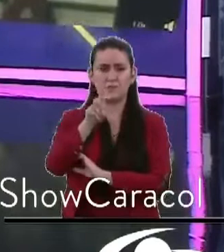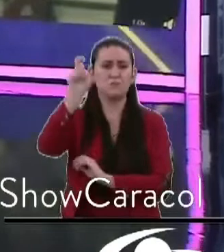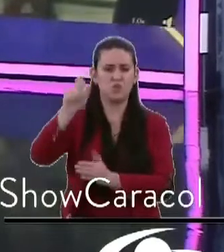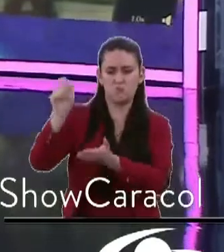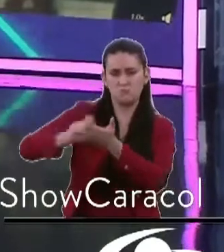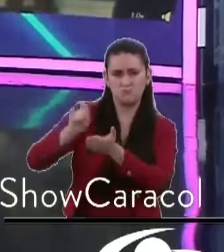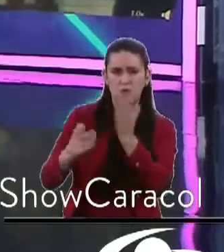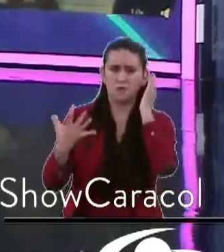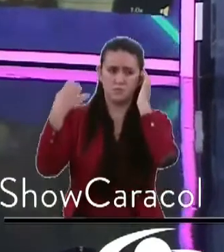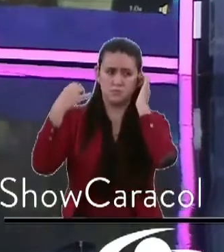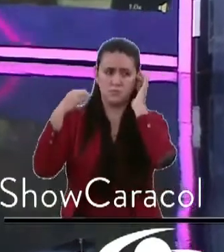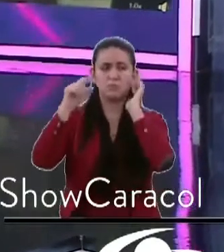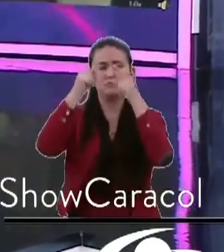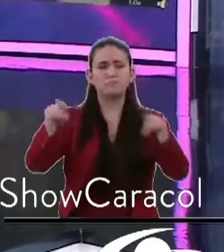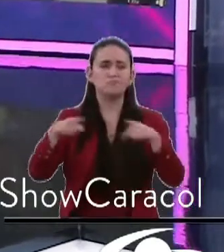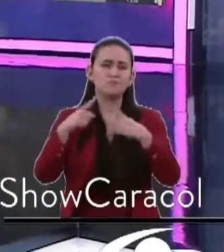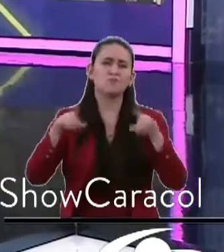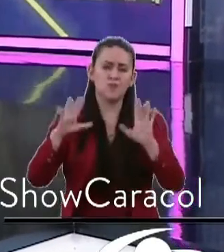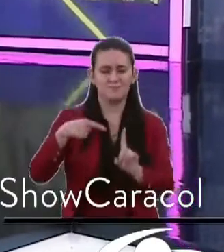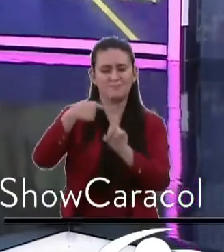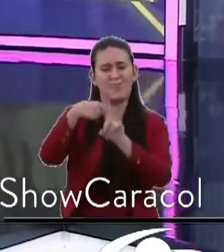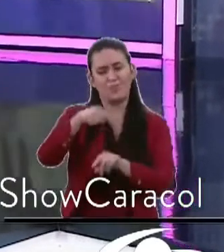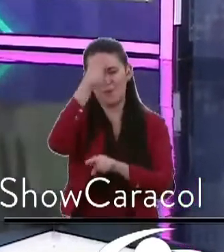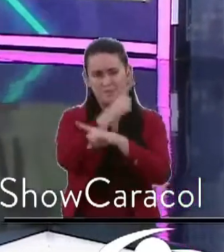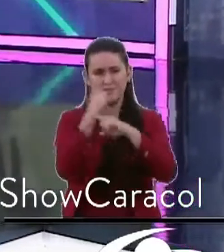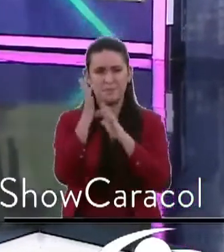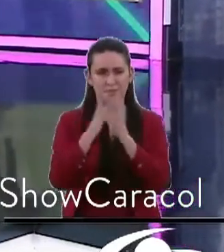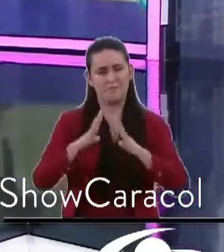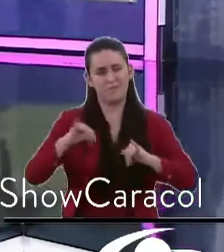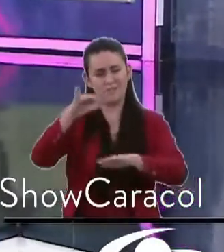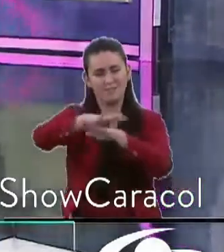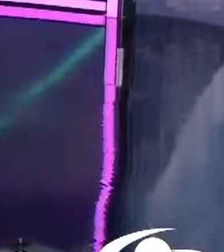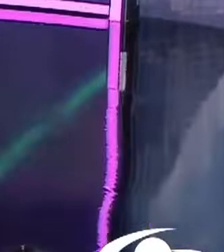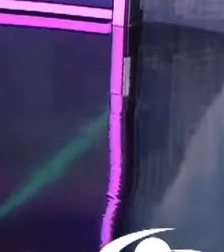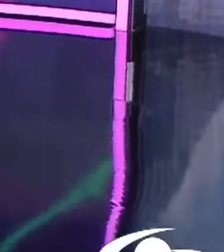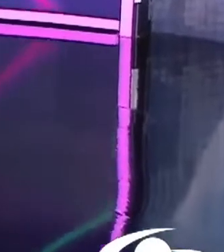Amadeus Mozart para las celebraciones de Pascua. Con ellos me despido, un abrazo grande y feliz tarde.